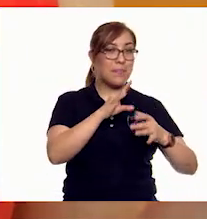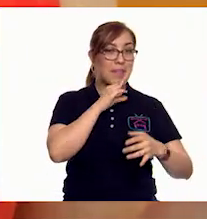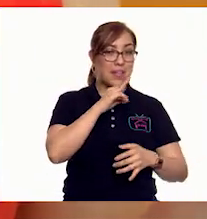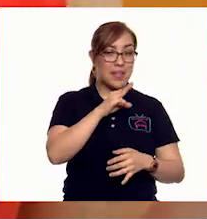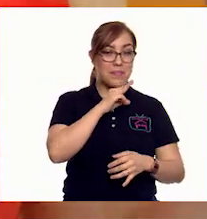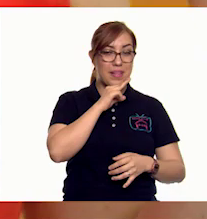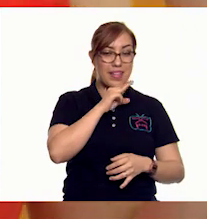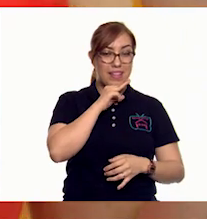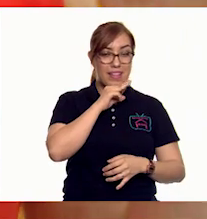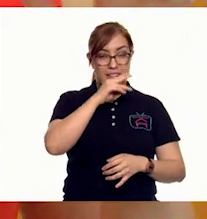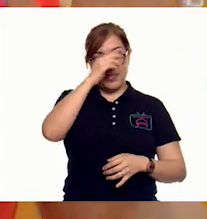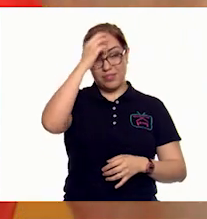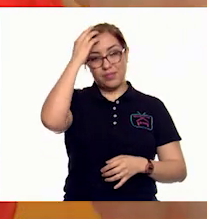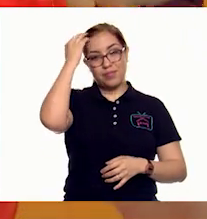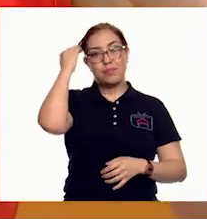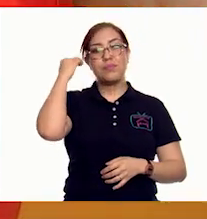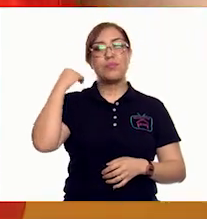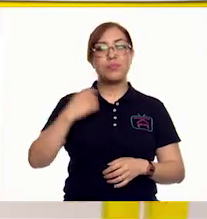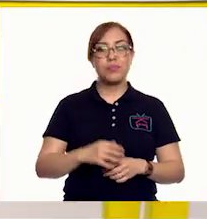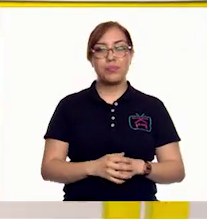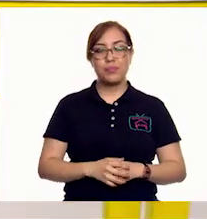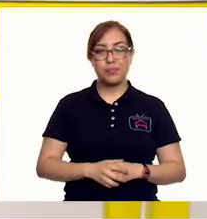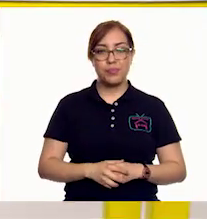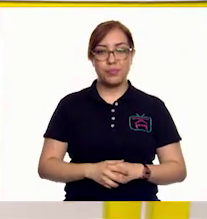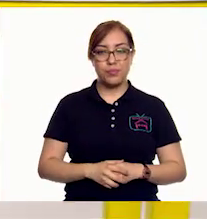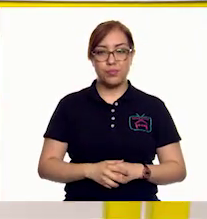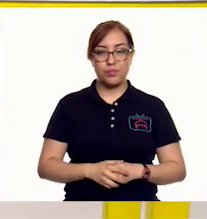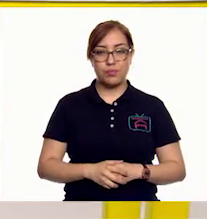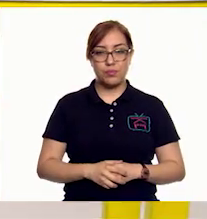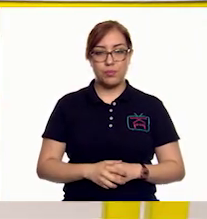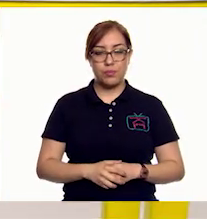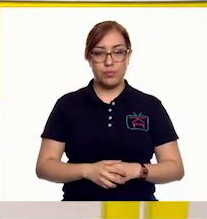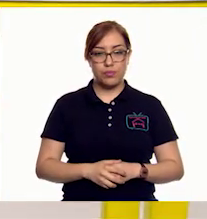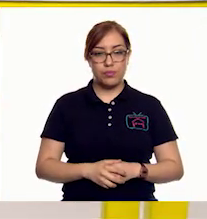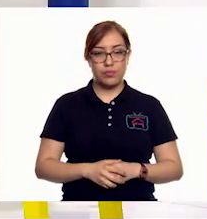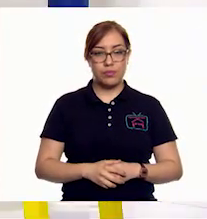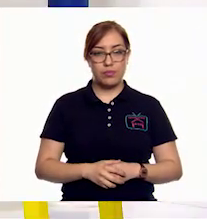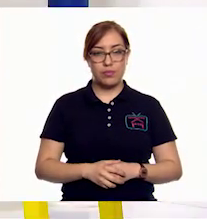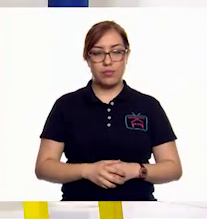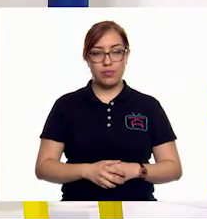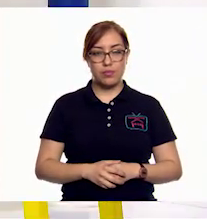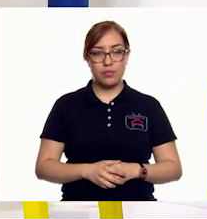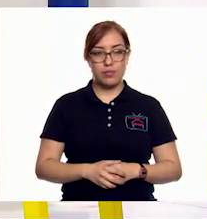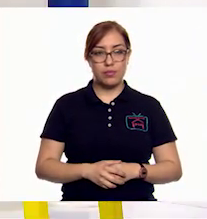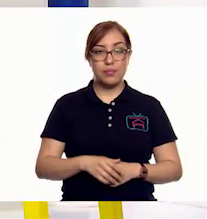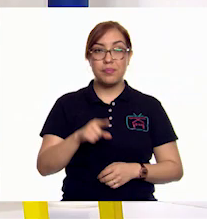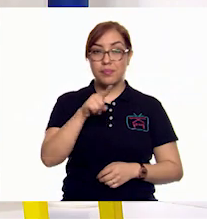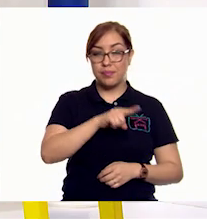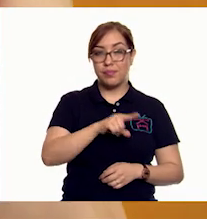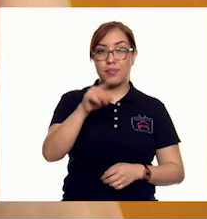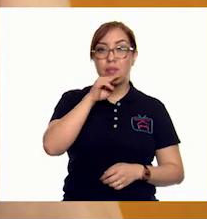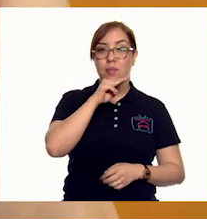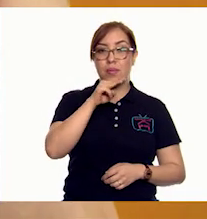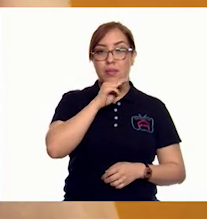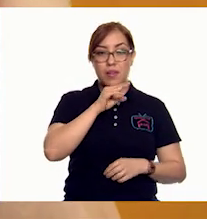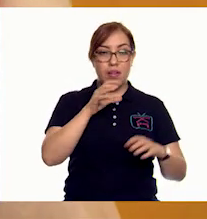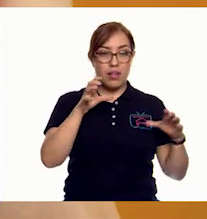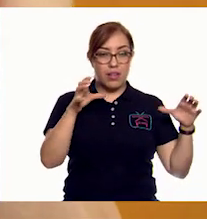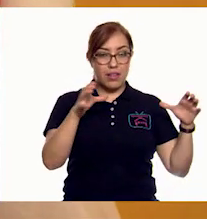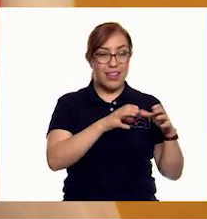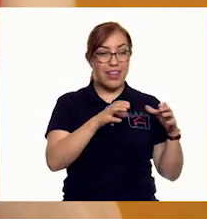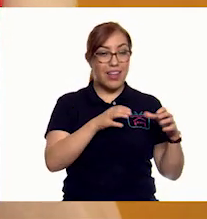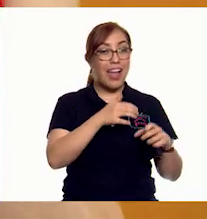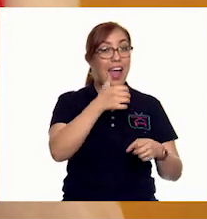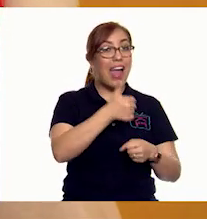a materna es... Tiene que ver con la mamá. Entonces, si dije que tiene que ver con la mamá y ella es la